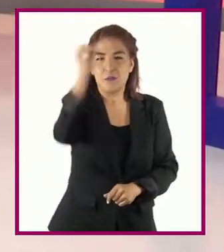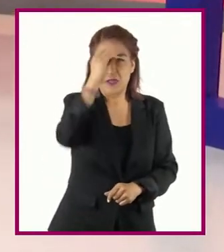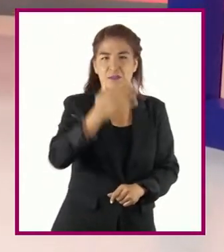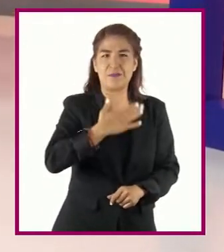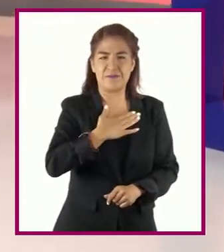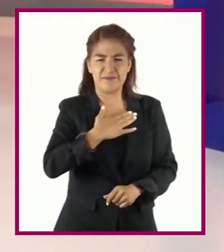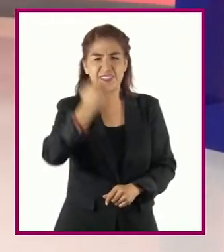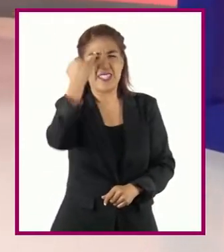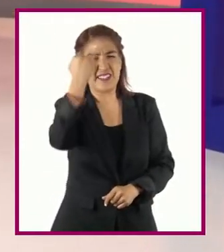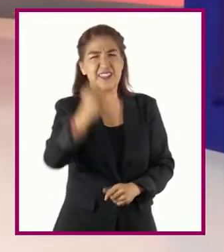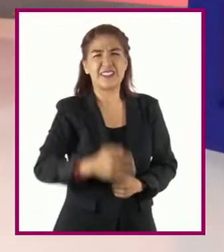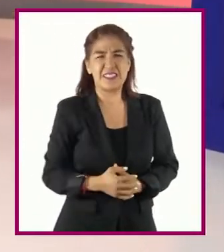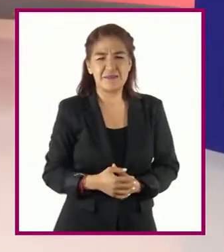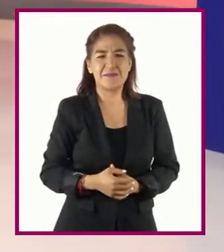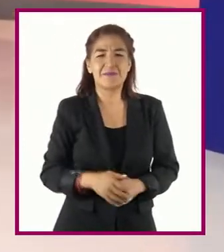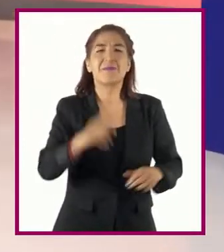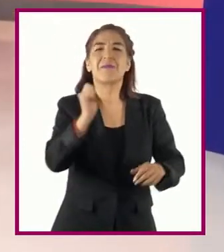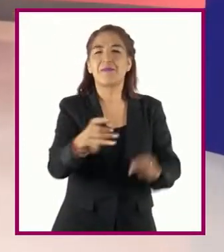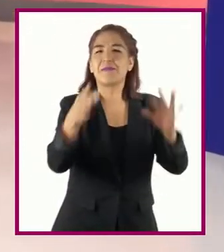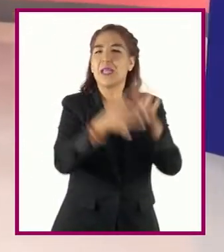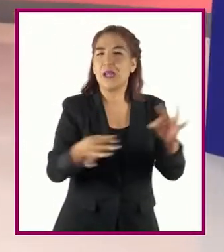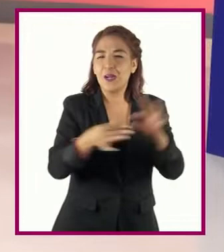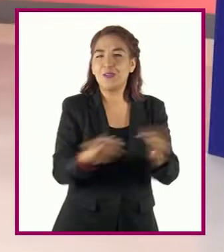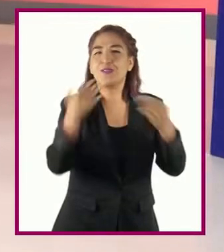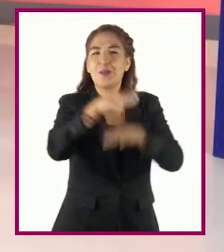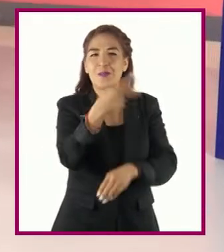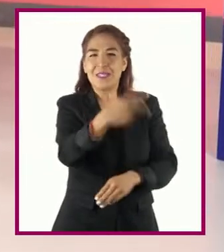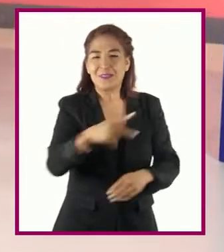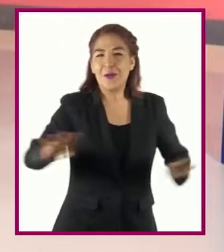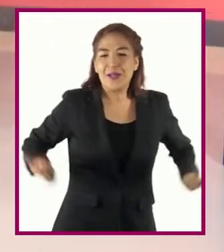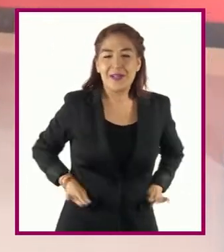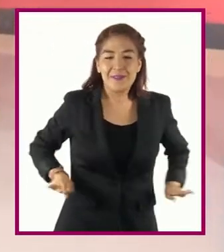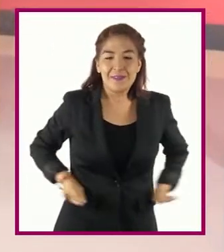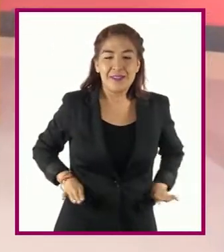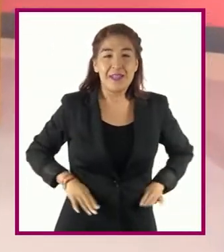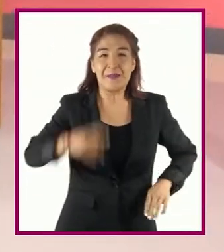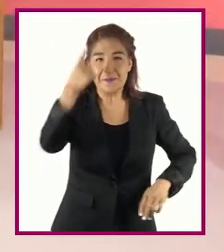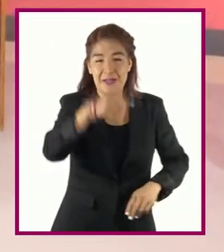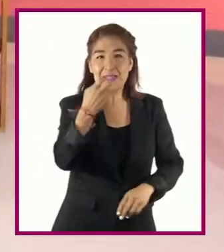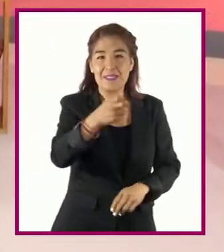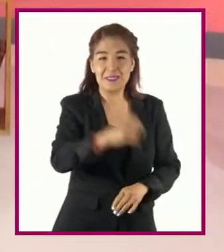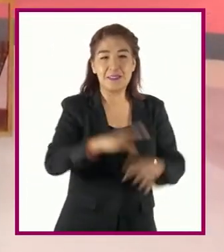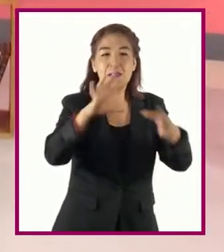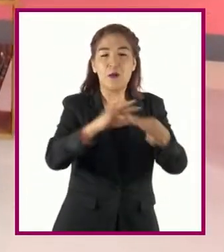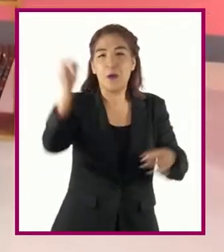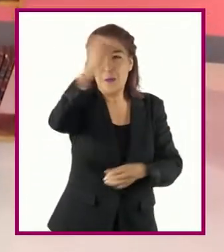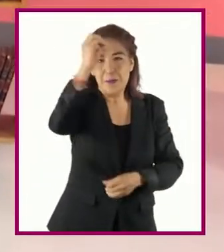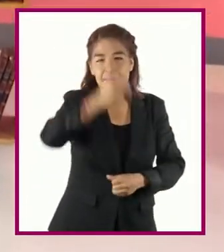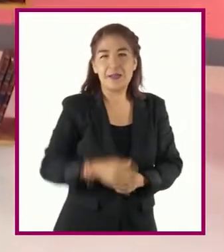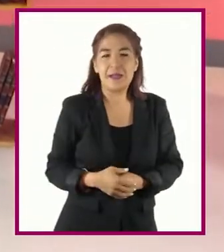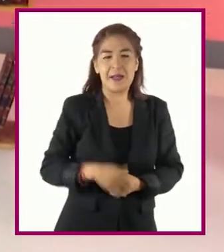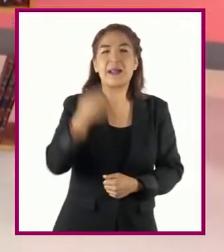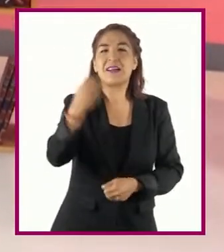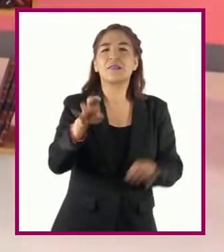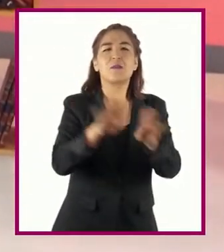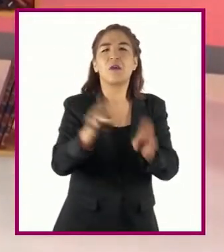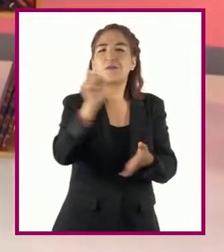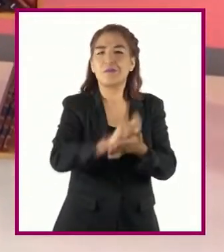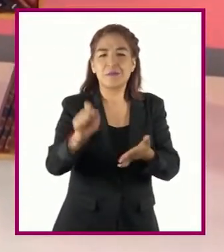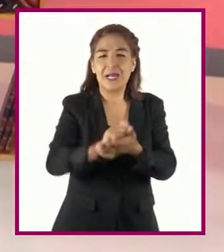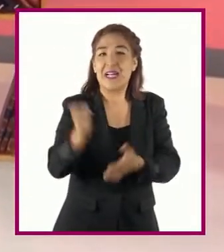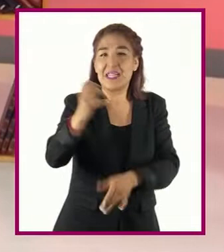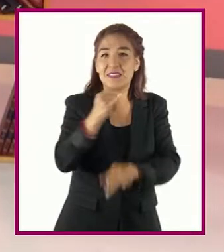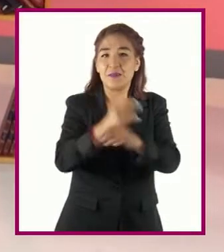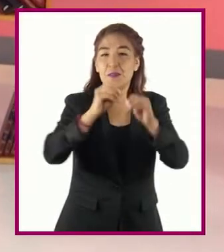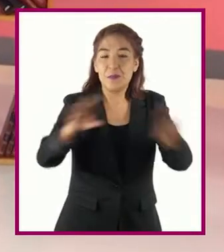intervenciones? ¿Para hablar de las características de los artículos de opinión? Mira, para escribir este tipo de texto